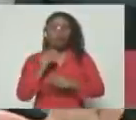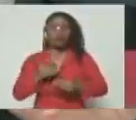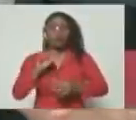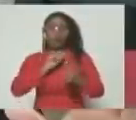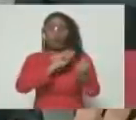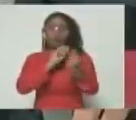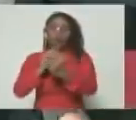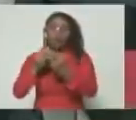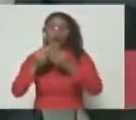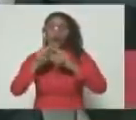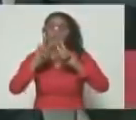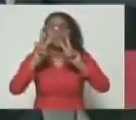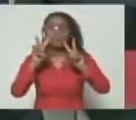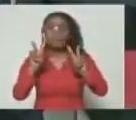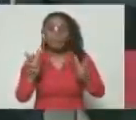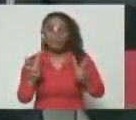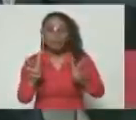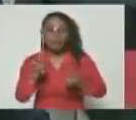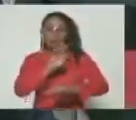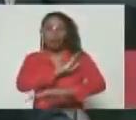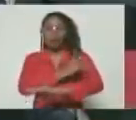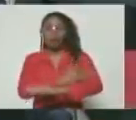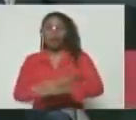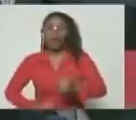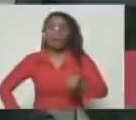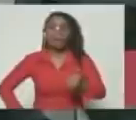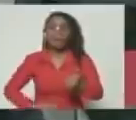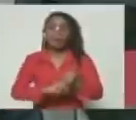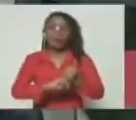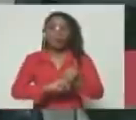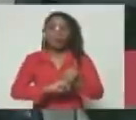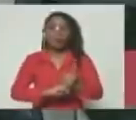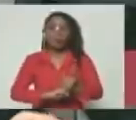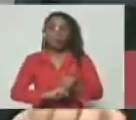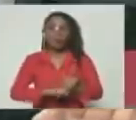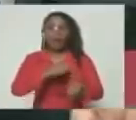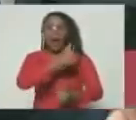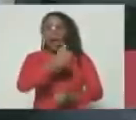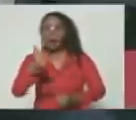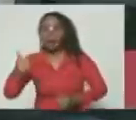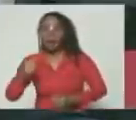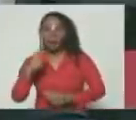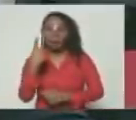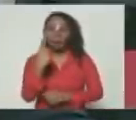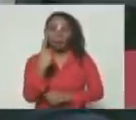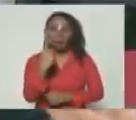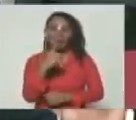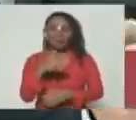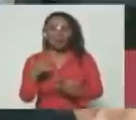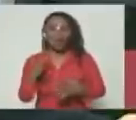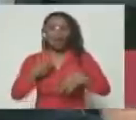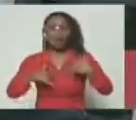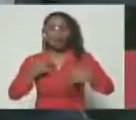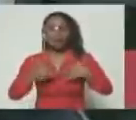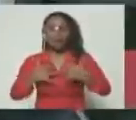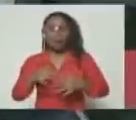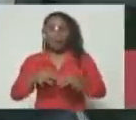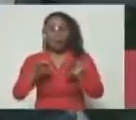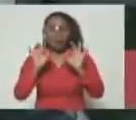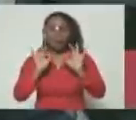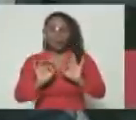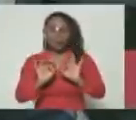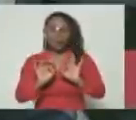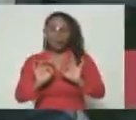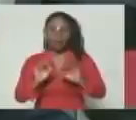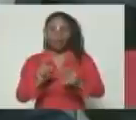paz y el fortalecimiento de cada una de las actividades, especialmente las económicas, las de